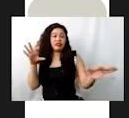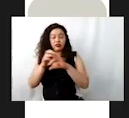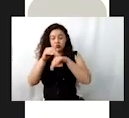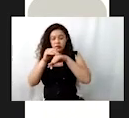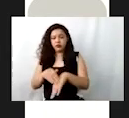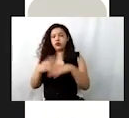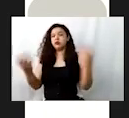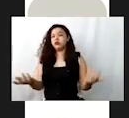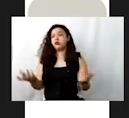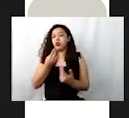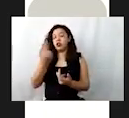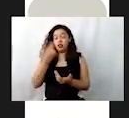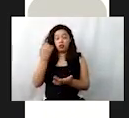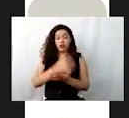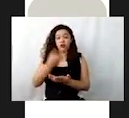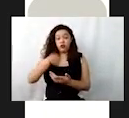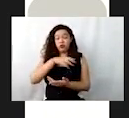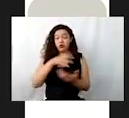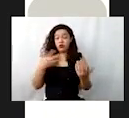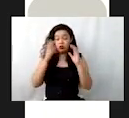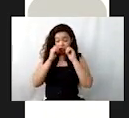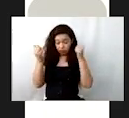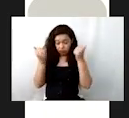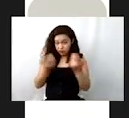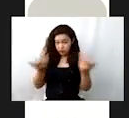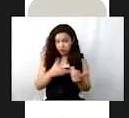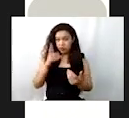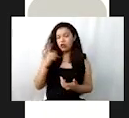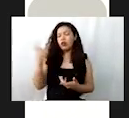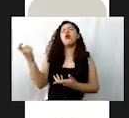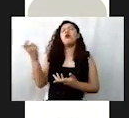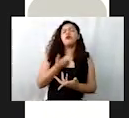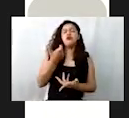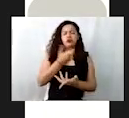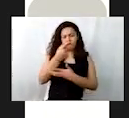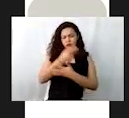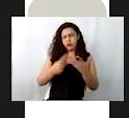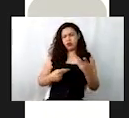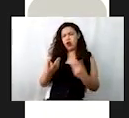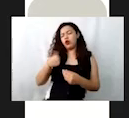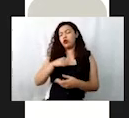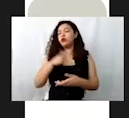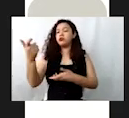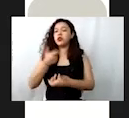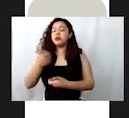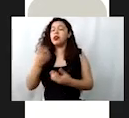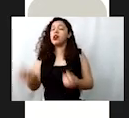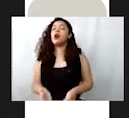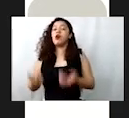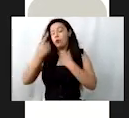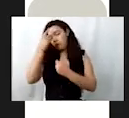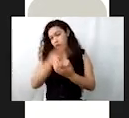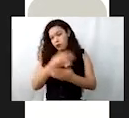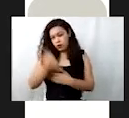solo de lo que hacemos como organizaciones, los presupuestos o los recursos con los que contamos para llevar a cabo